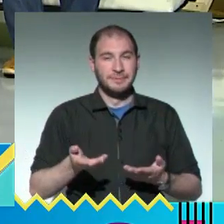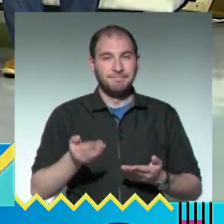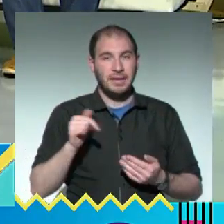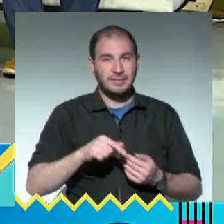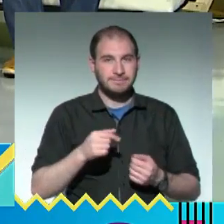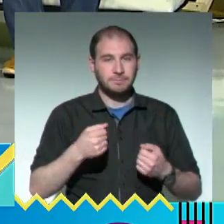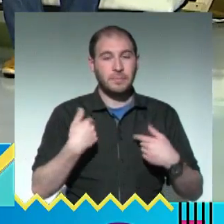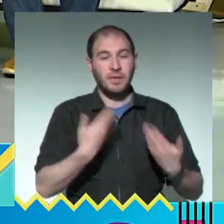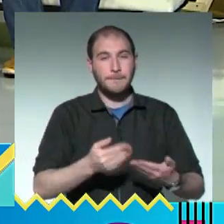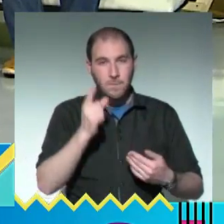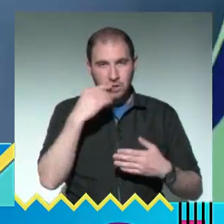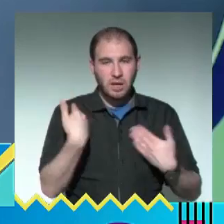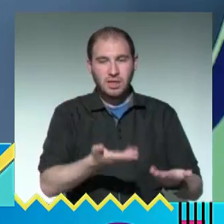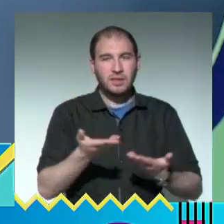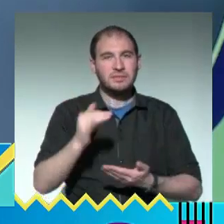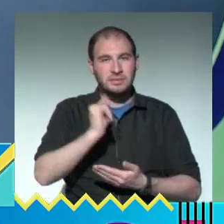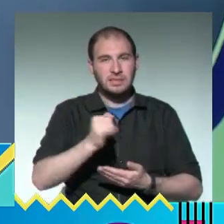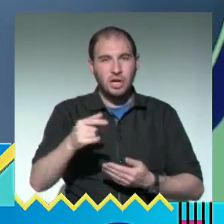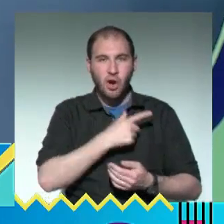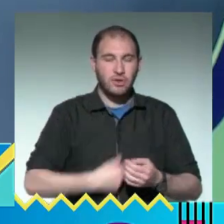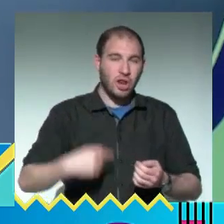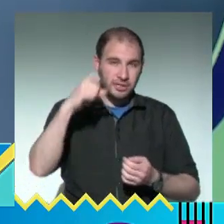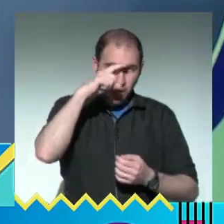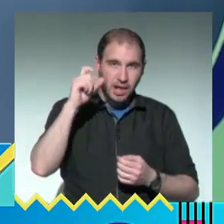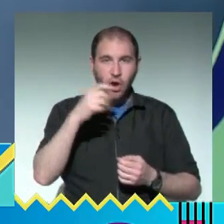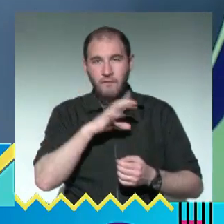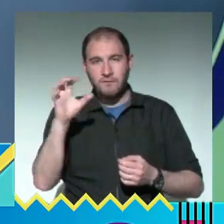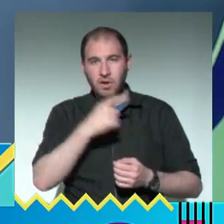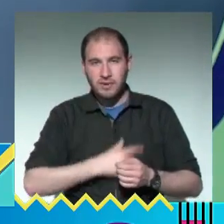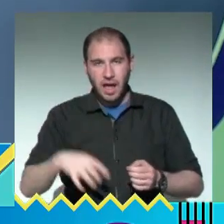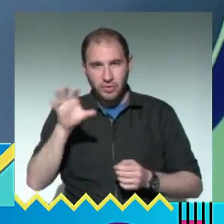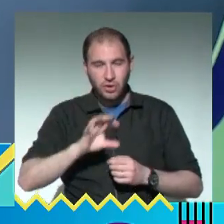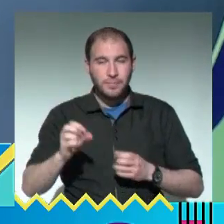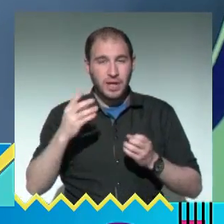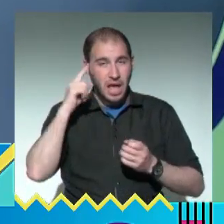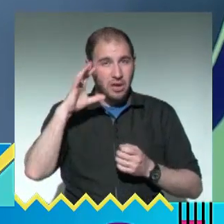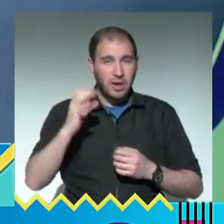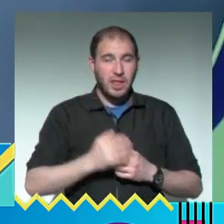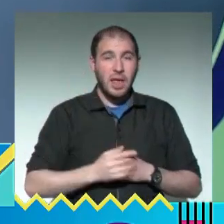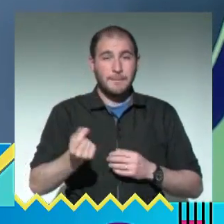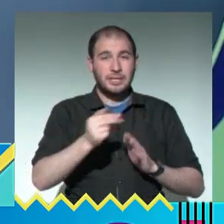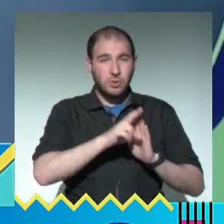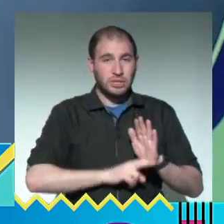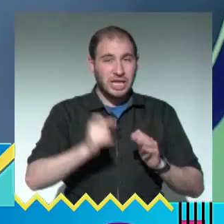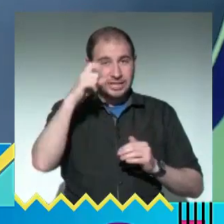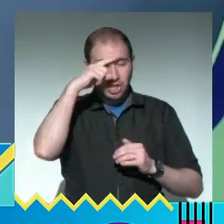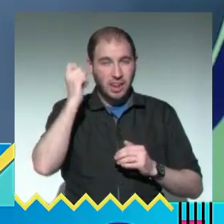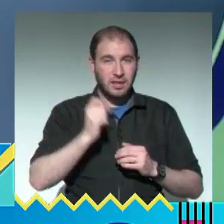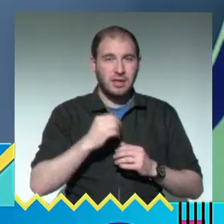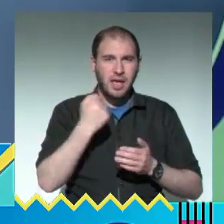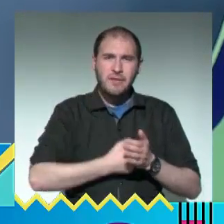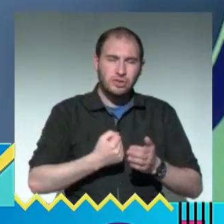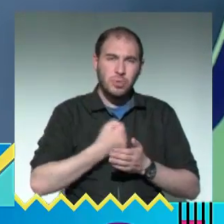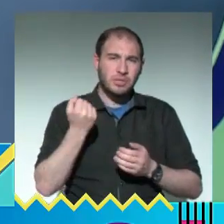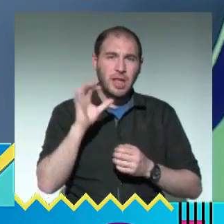como concesiones políticas que se fueron haciendo entre el gobierno nacional y los gobernadores, porque recordemos algo, en este presupuesto nacional hacen un esfuerzo